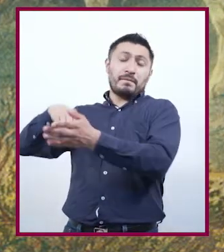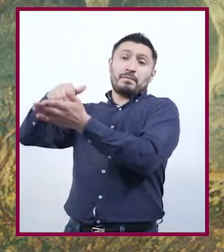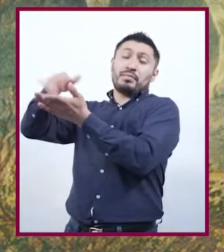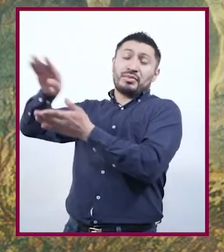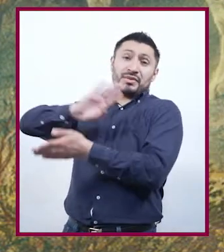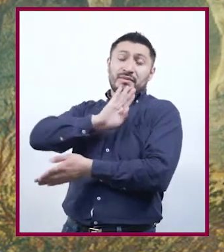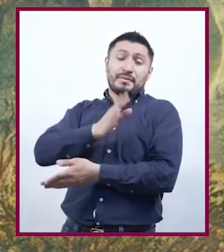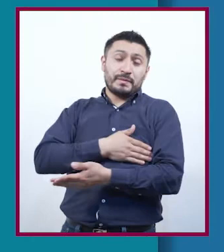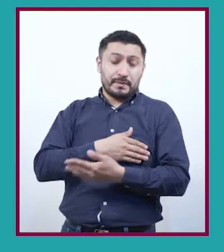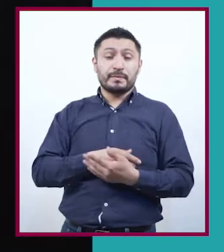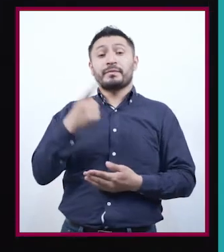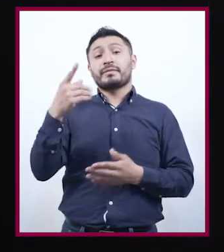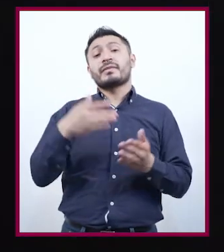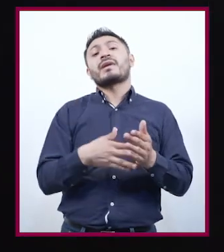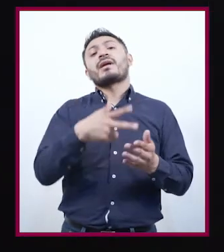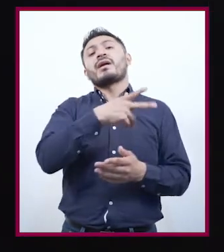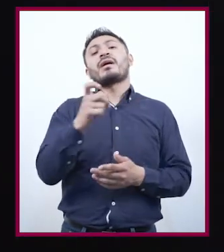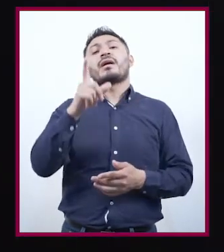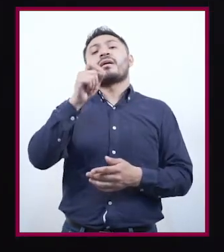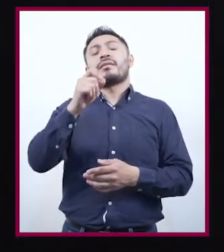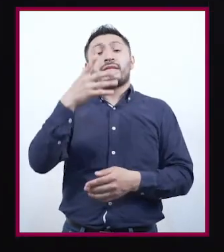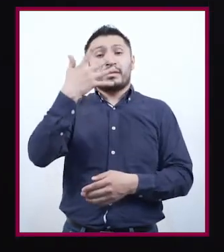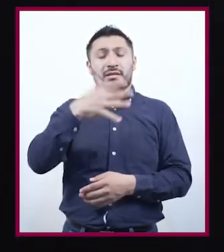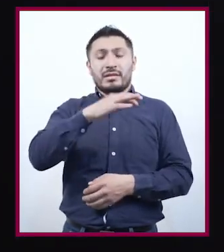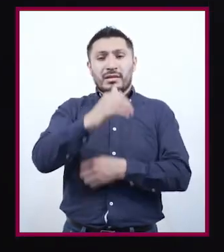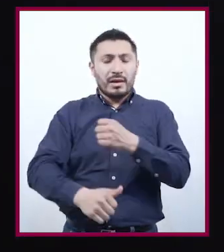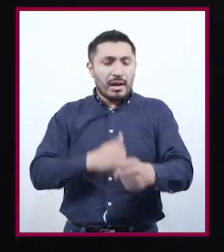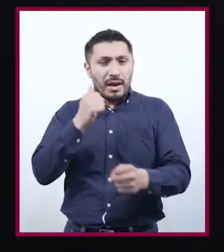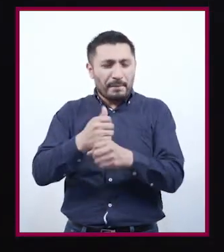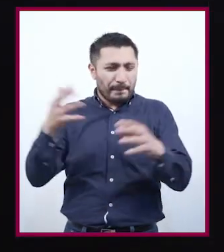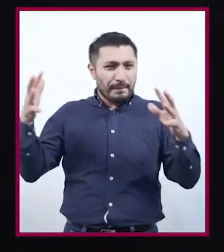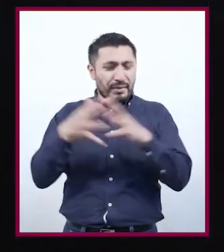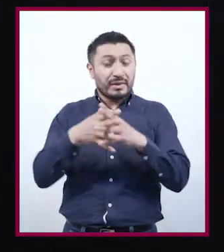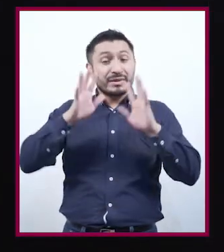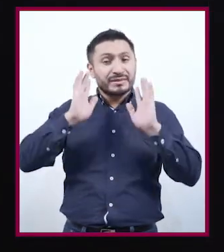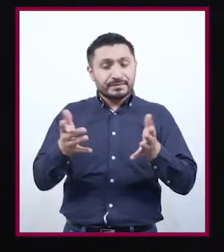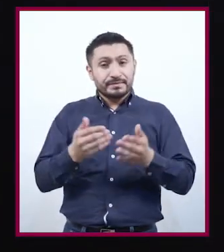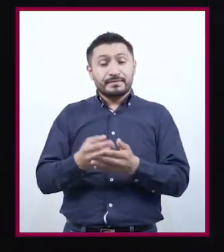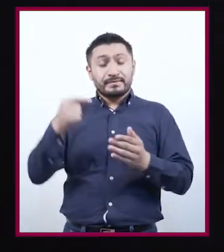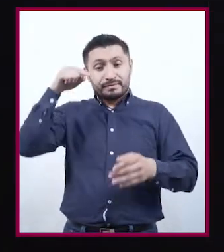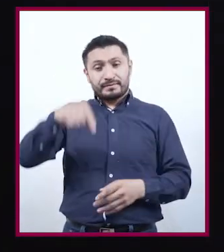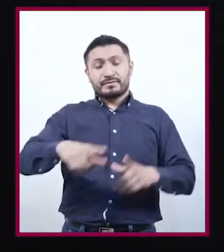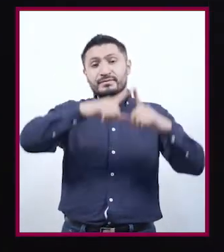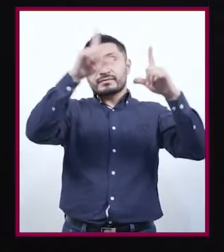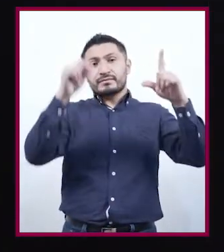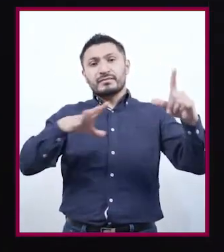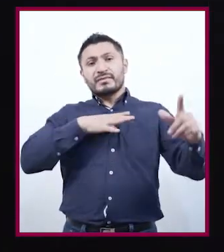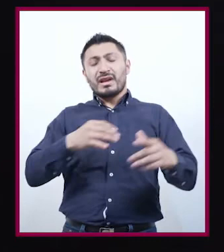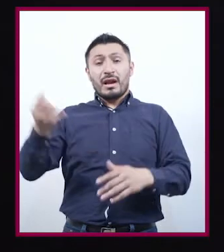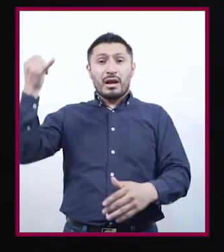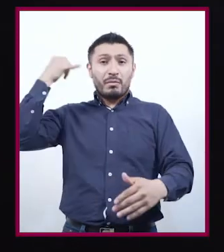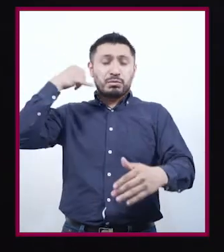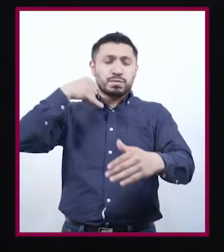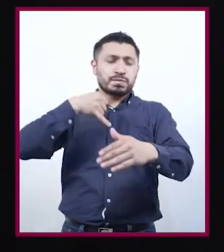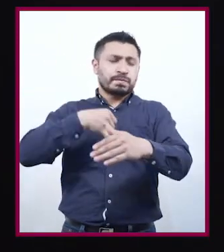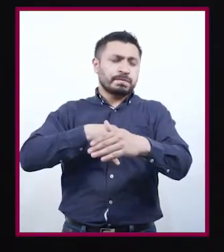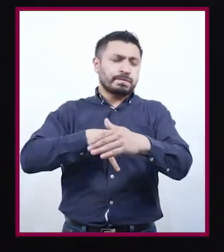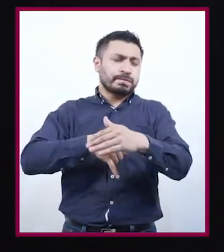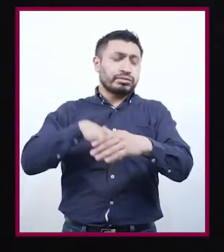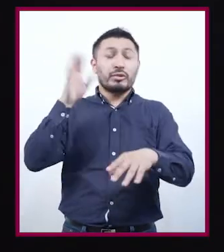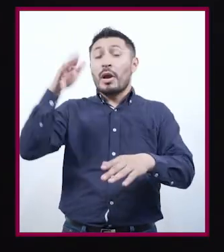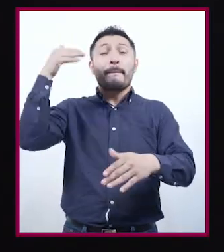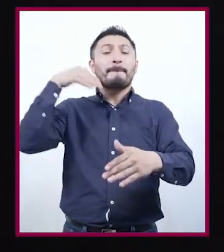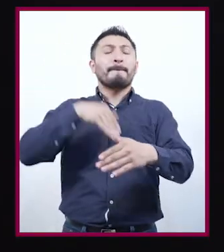España. En 1820, después de 10 años de guerra, en la Nueva España había una profunda crisis